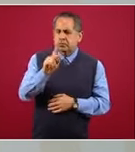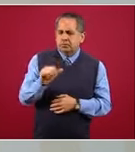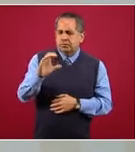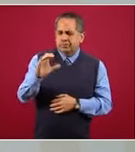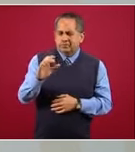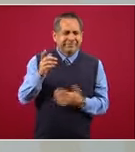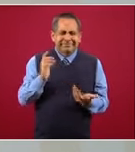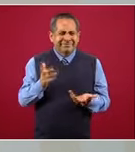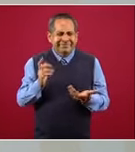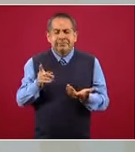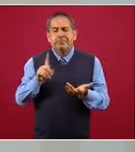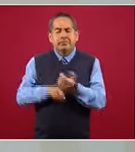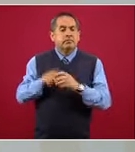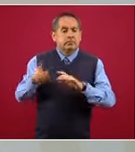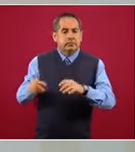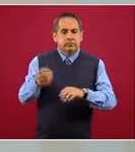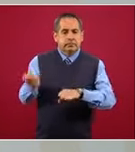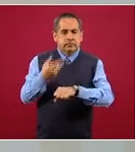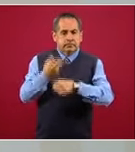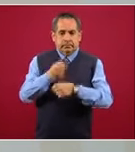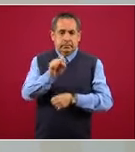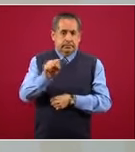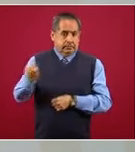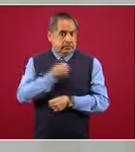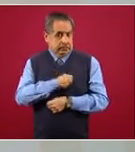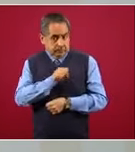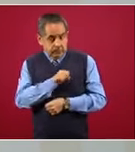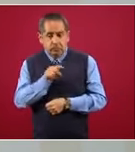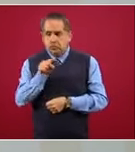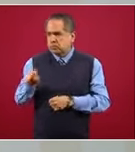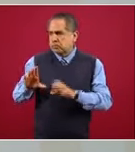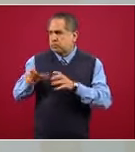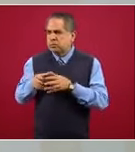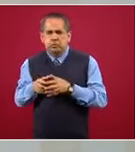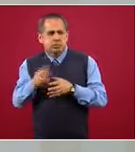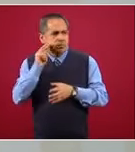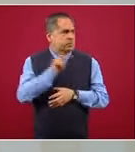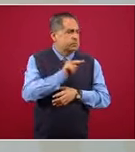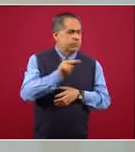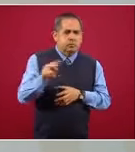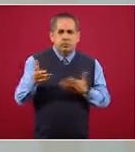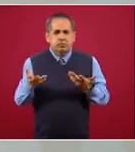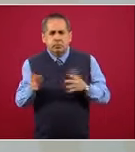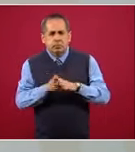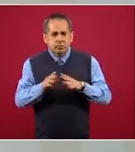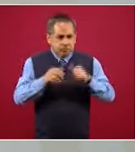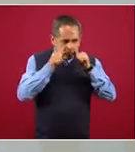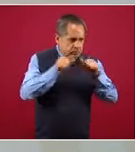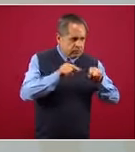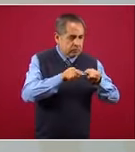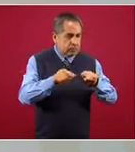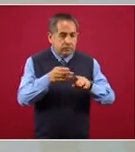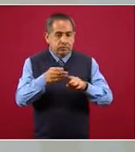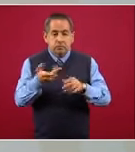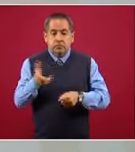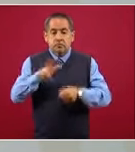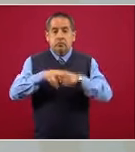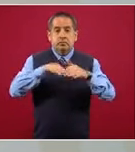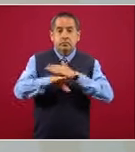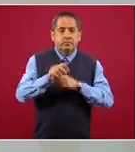es una unidad técnica de la Secretaría de Salud que se dedica a regular toda la atención